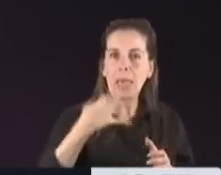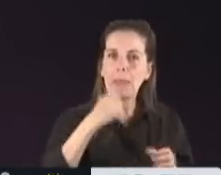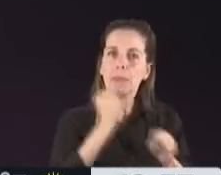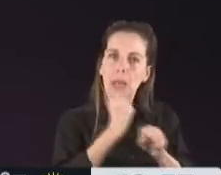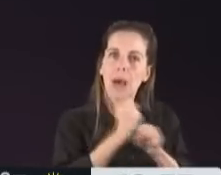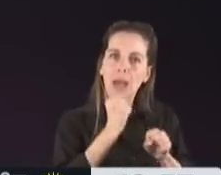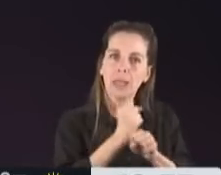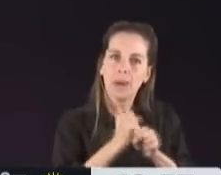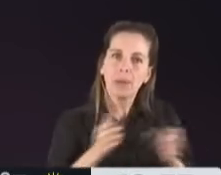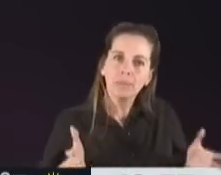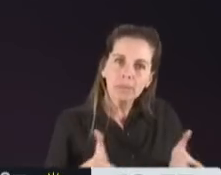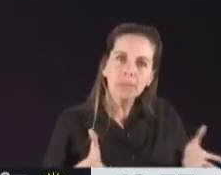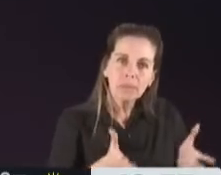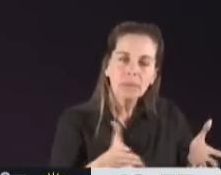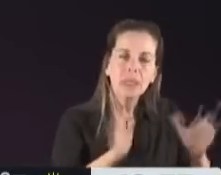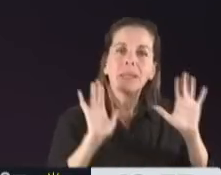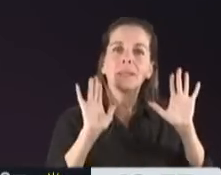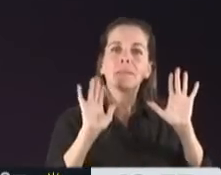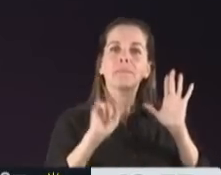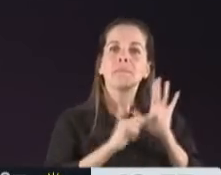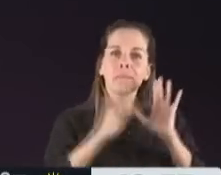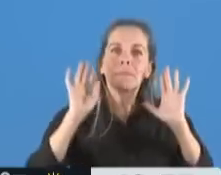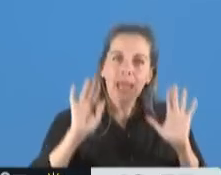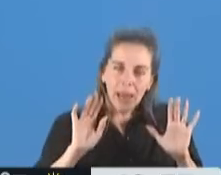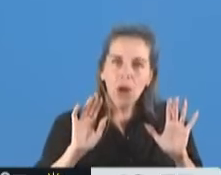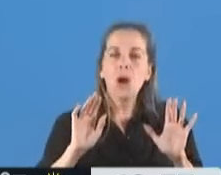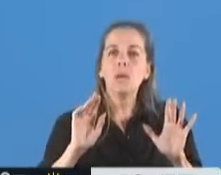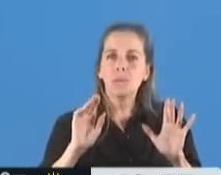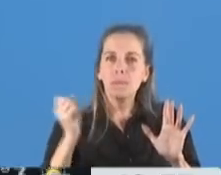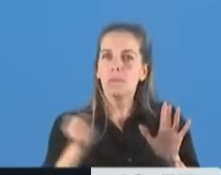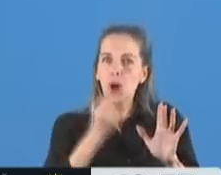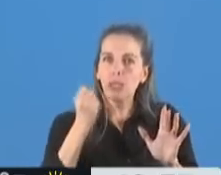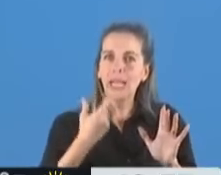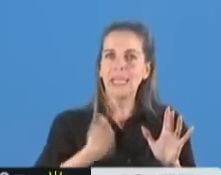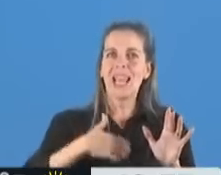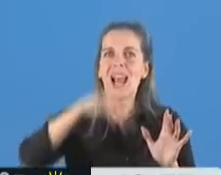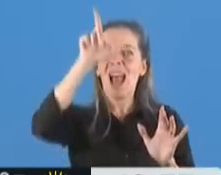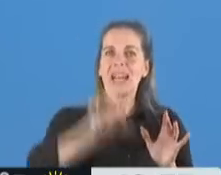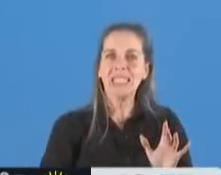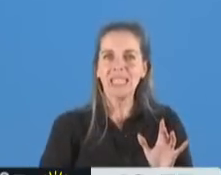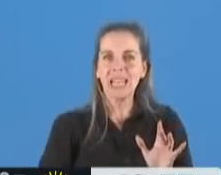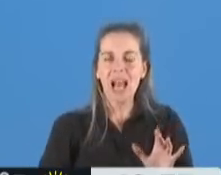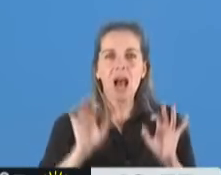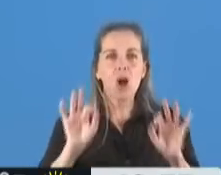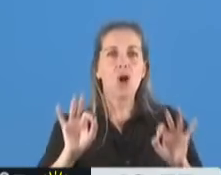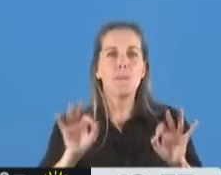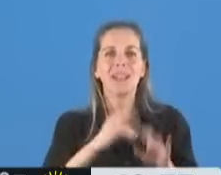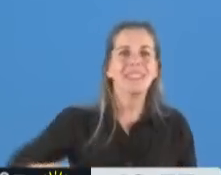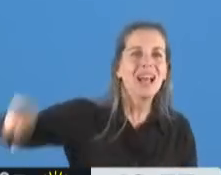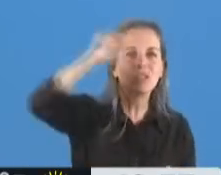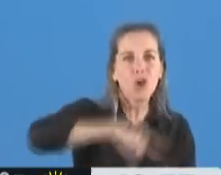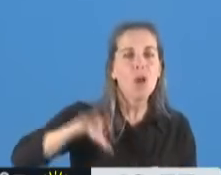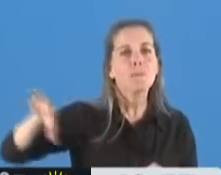el impulso. Pero sí era un llamado de atención a toda la Argentina para poner atención en el norte,